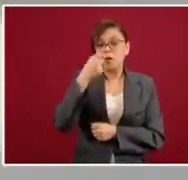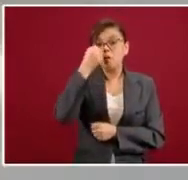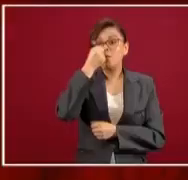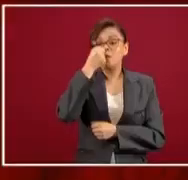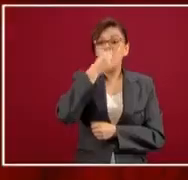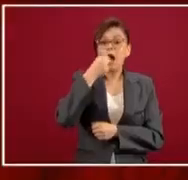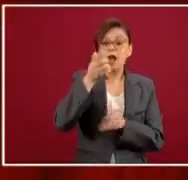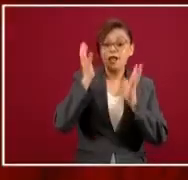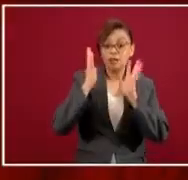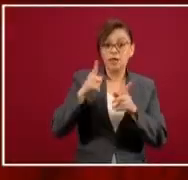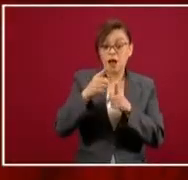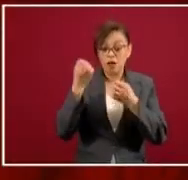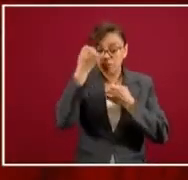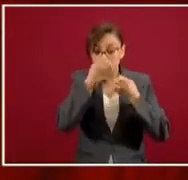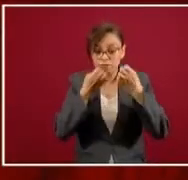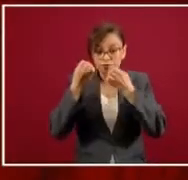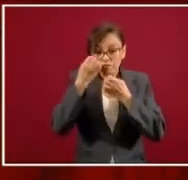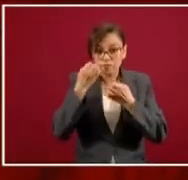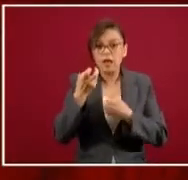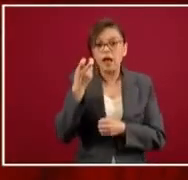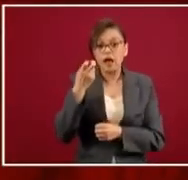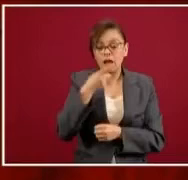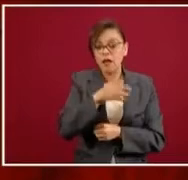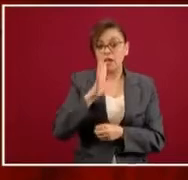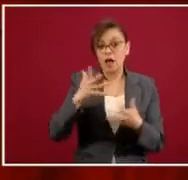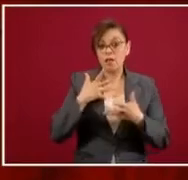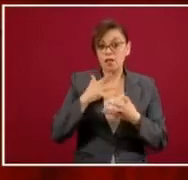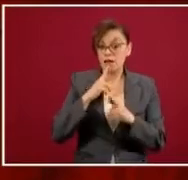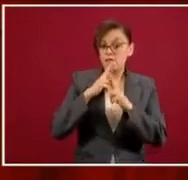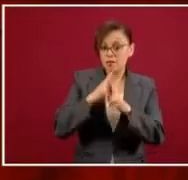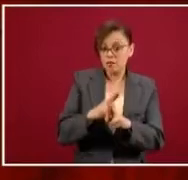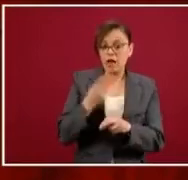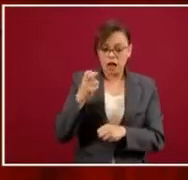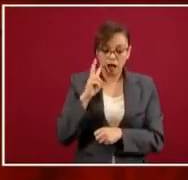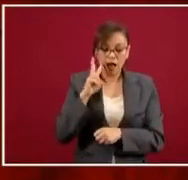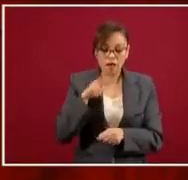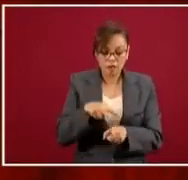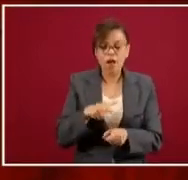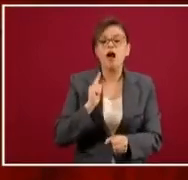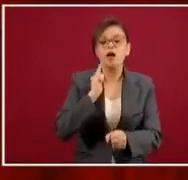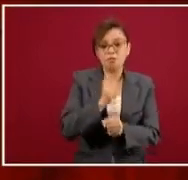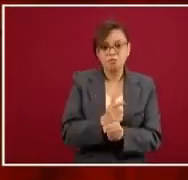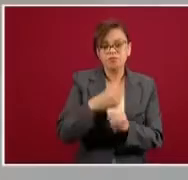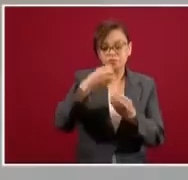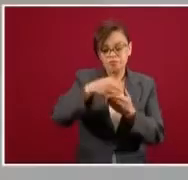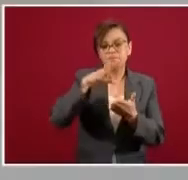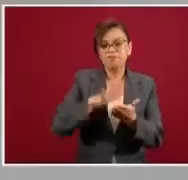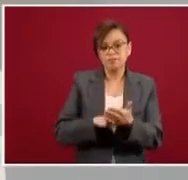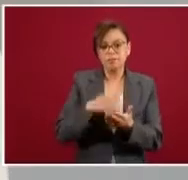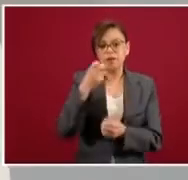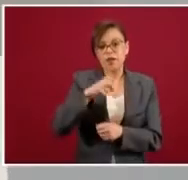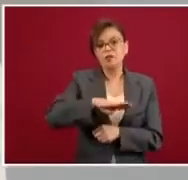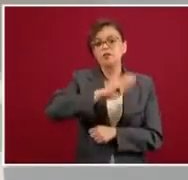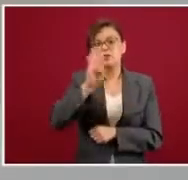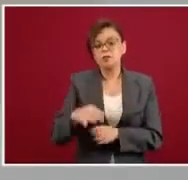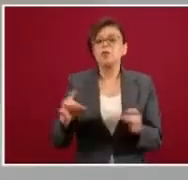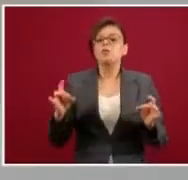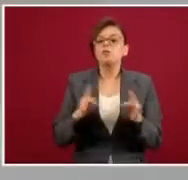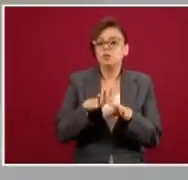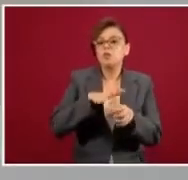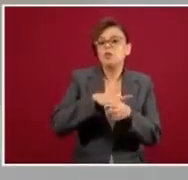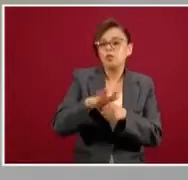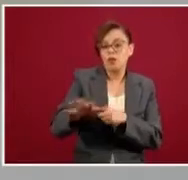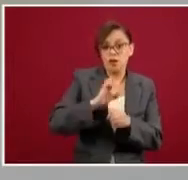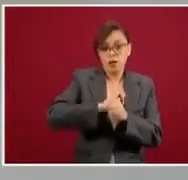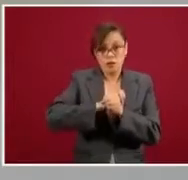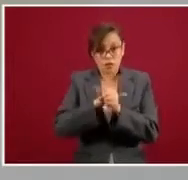sale el resultado, se clasifica la muerte como de la causa correspondiente, ya sea por COVID, por influenza o por alguna otra